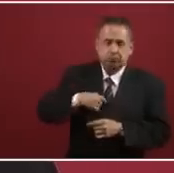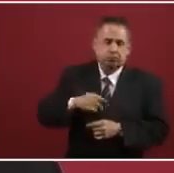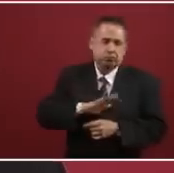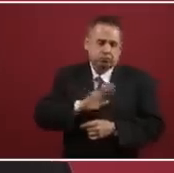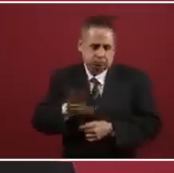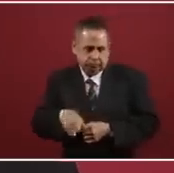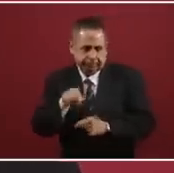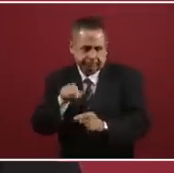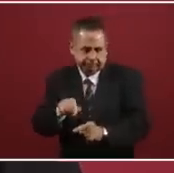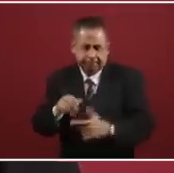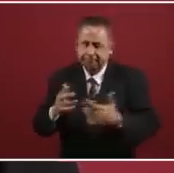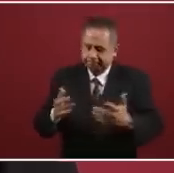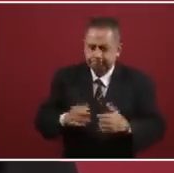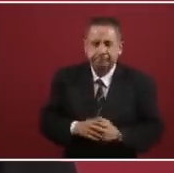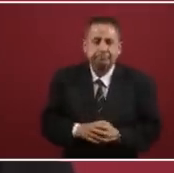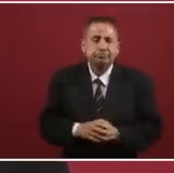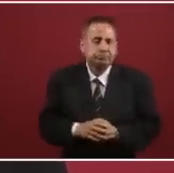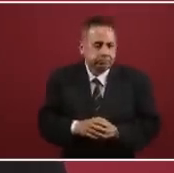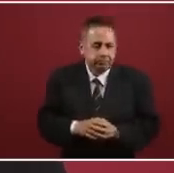Y